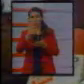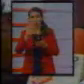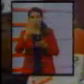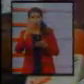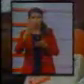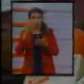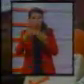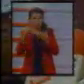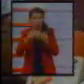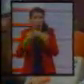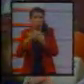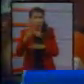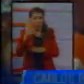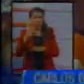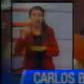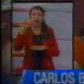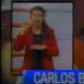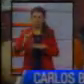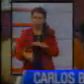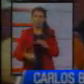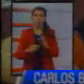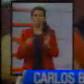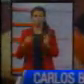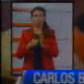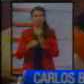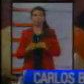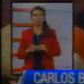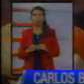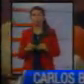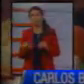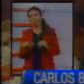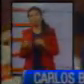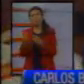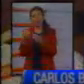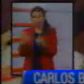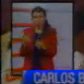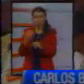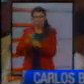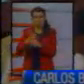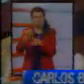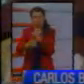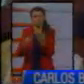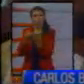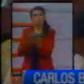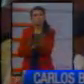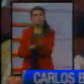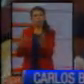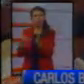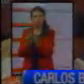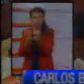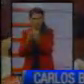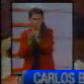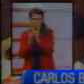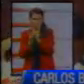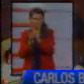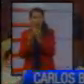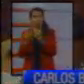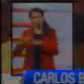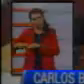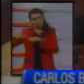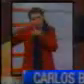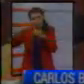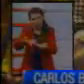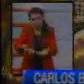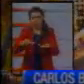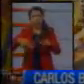$8,496. Está en proceso un proyecto de ley también reformatorio. Se aprovechó y se lo envió para que lo conozcan y sirva